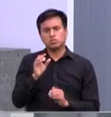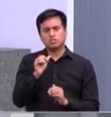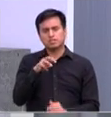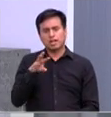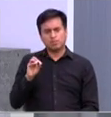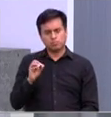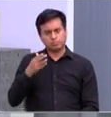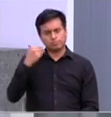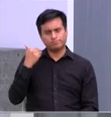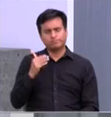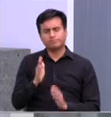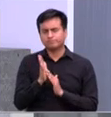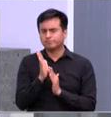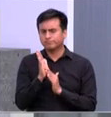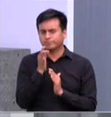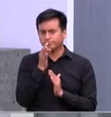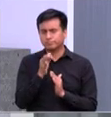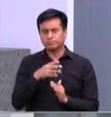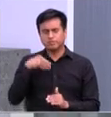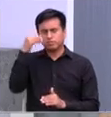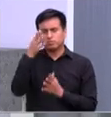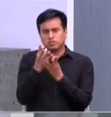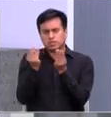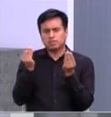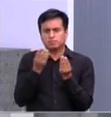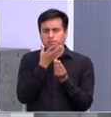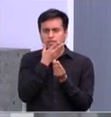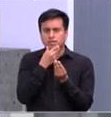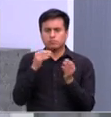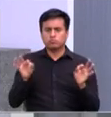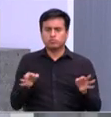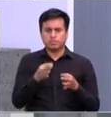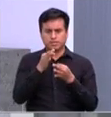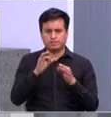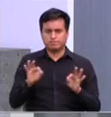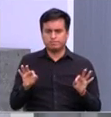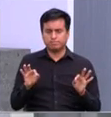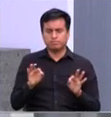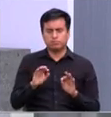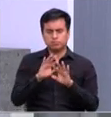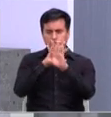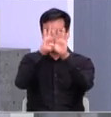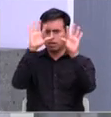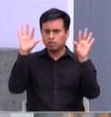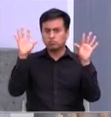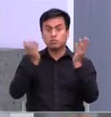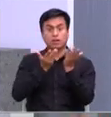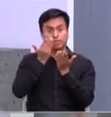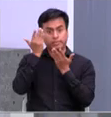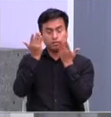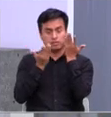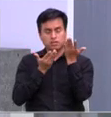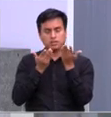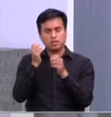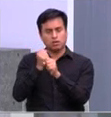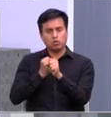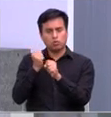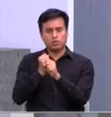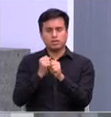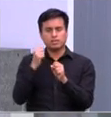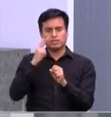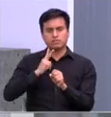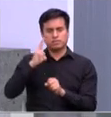ha sido inspiración para tanta bella música. Los cielos cantan la obra